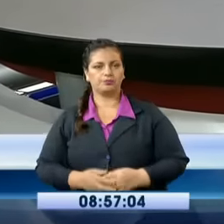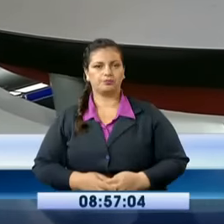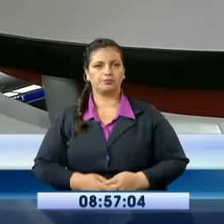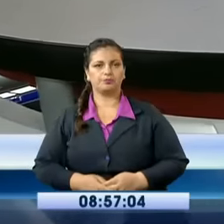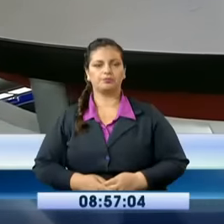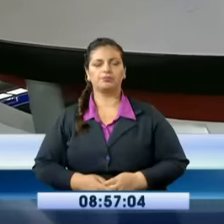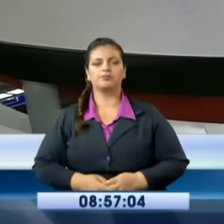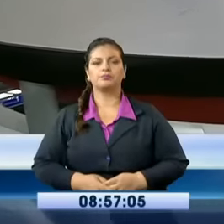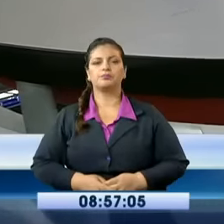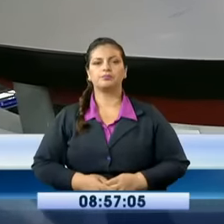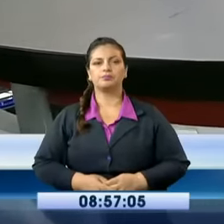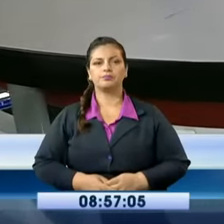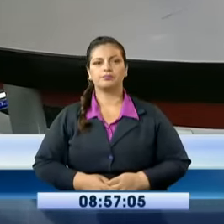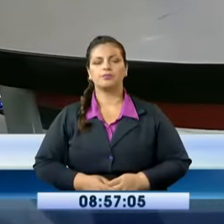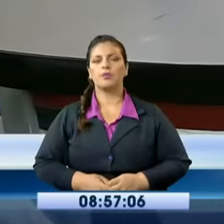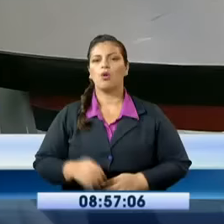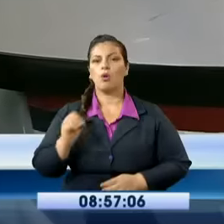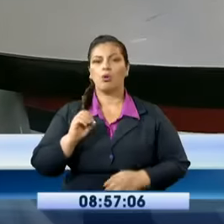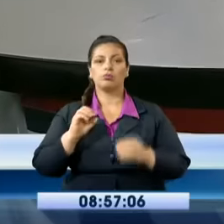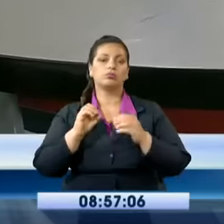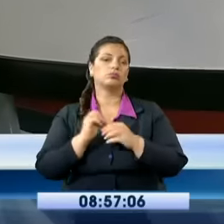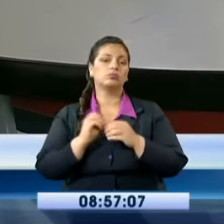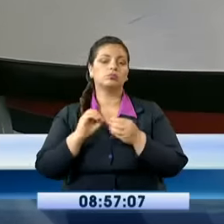4221-4232 o al número celular